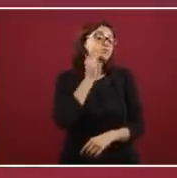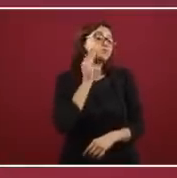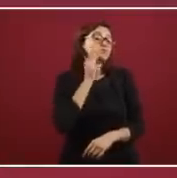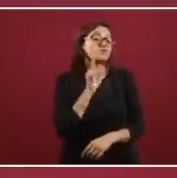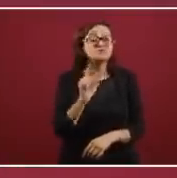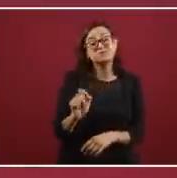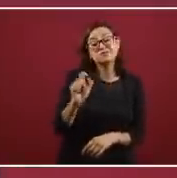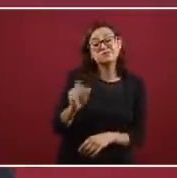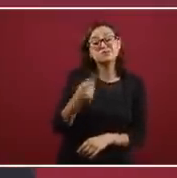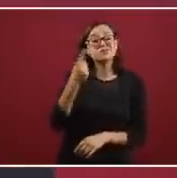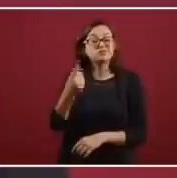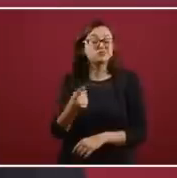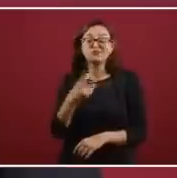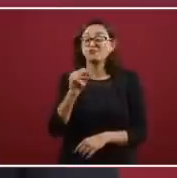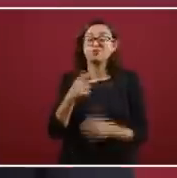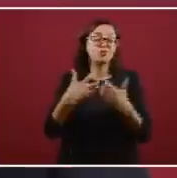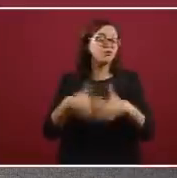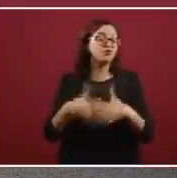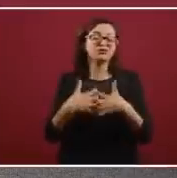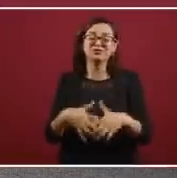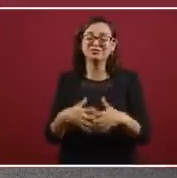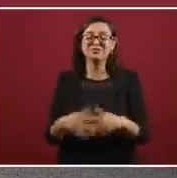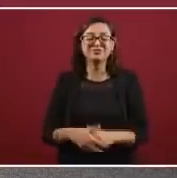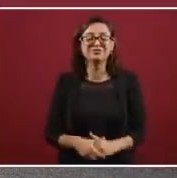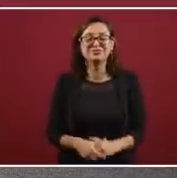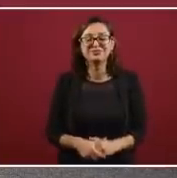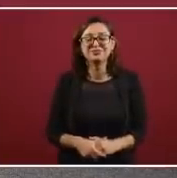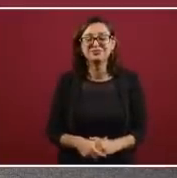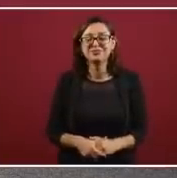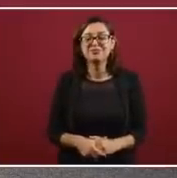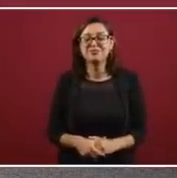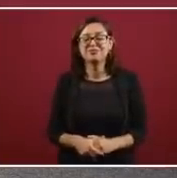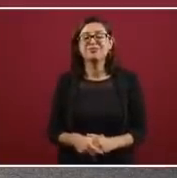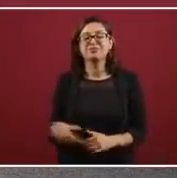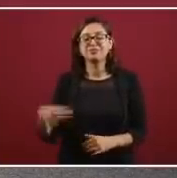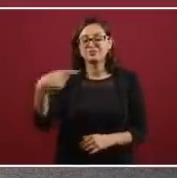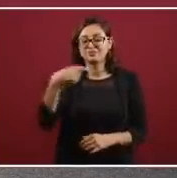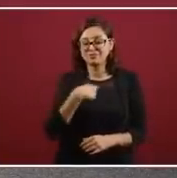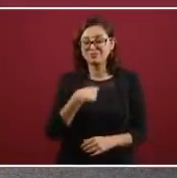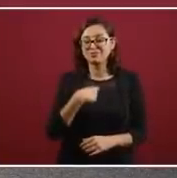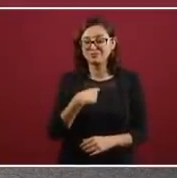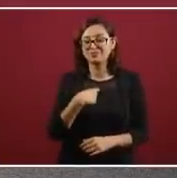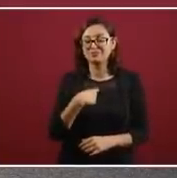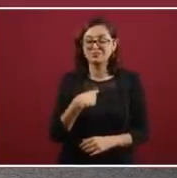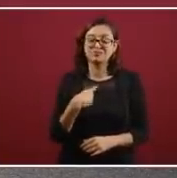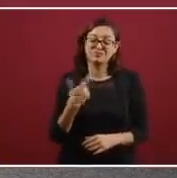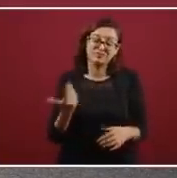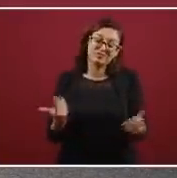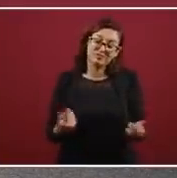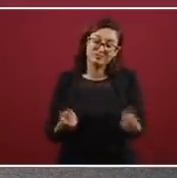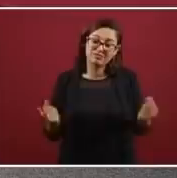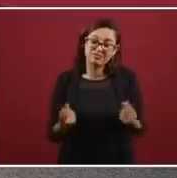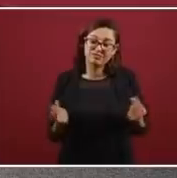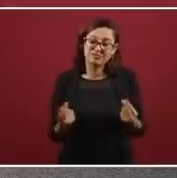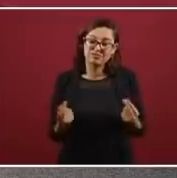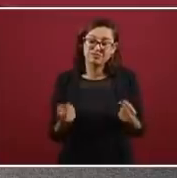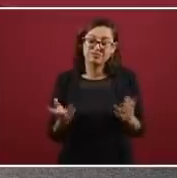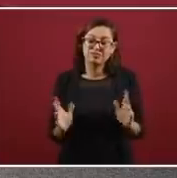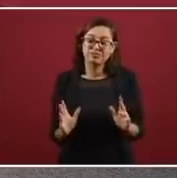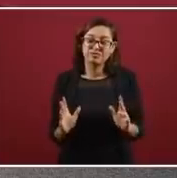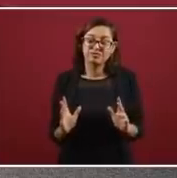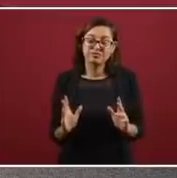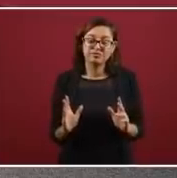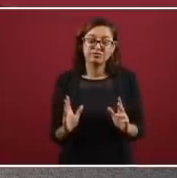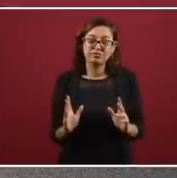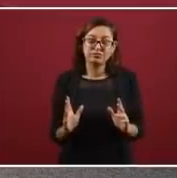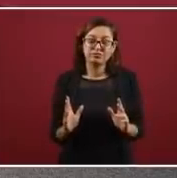funciona. Y tuve que optar, porque sí me hace falta, por pedirle